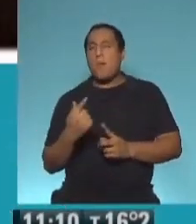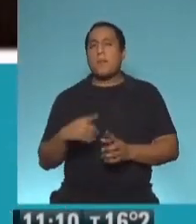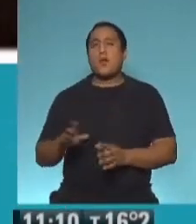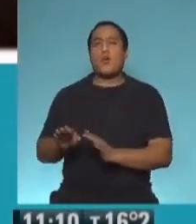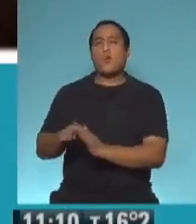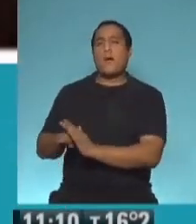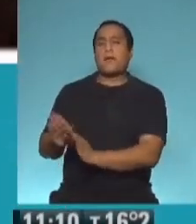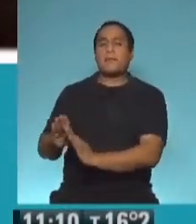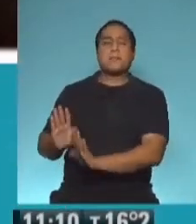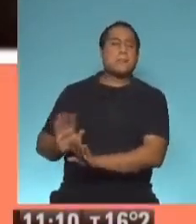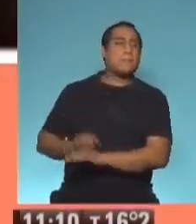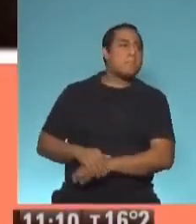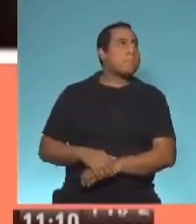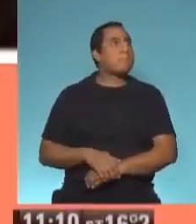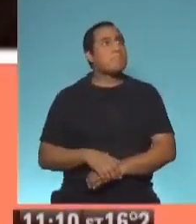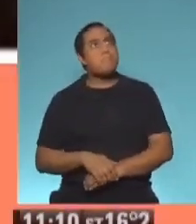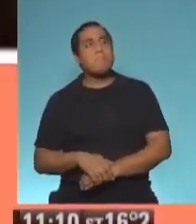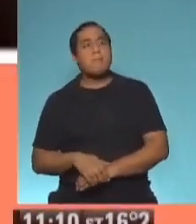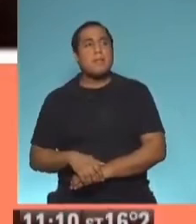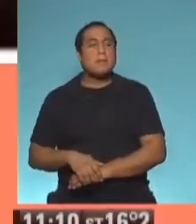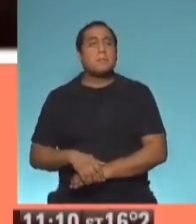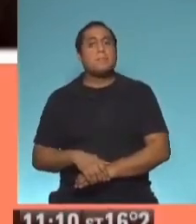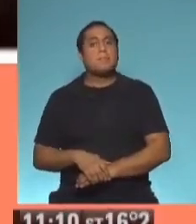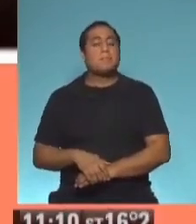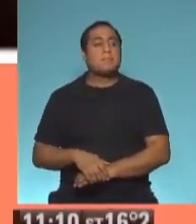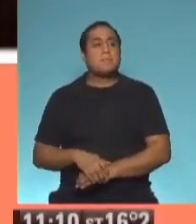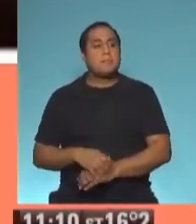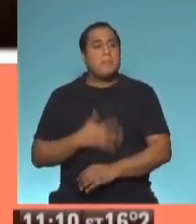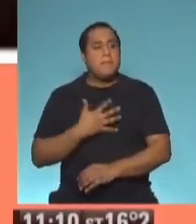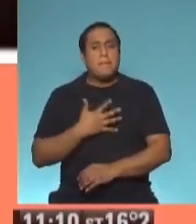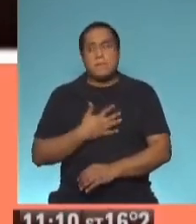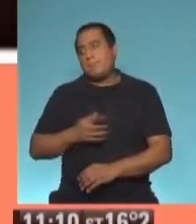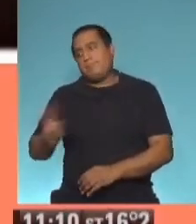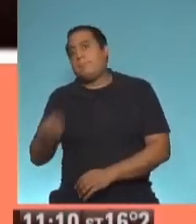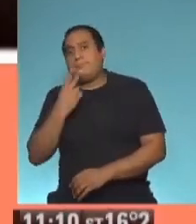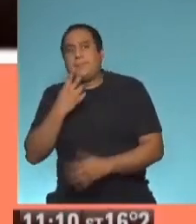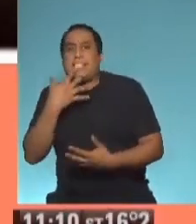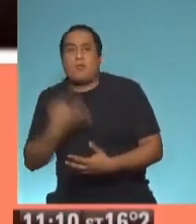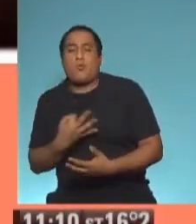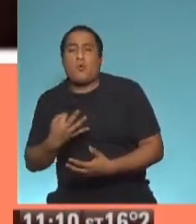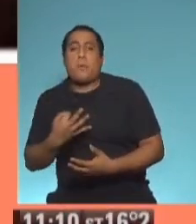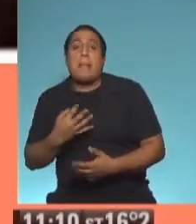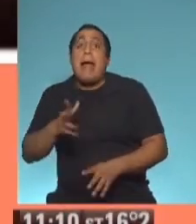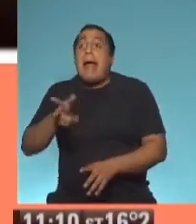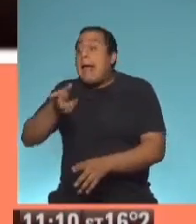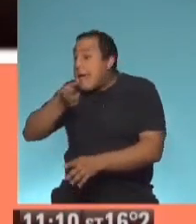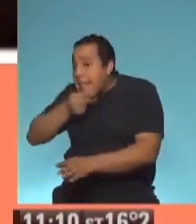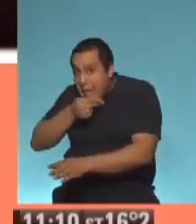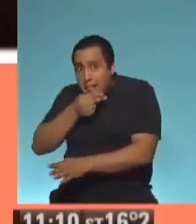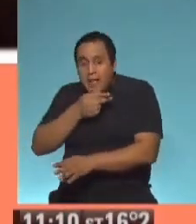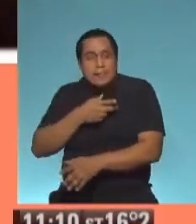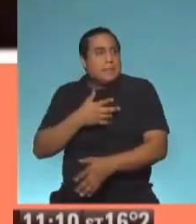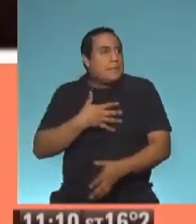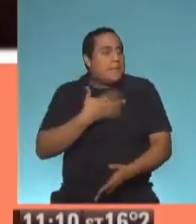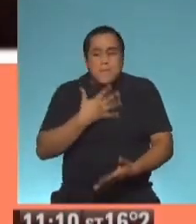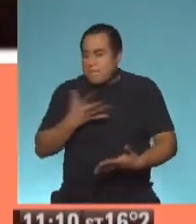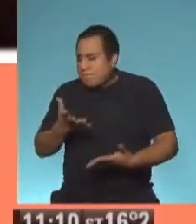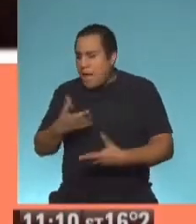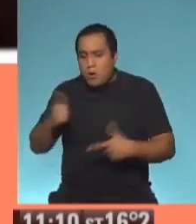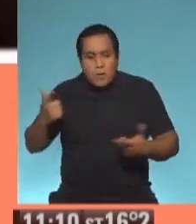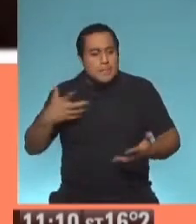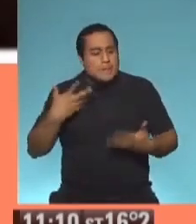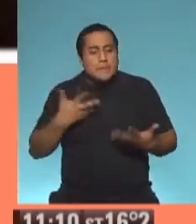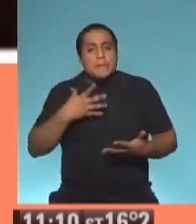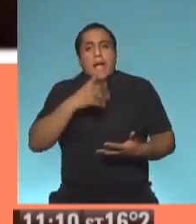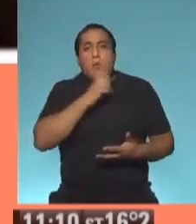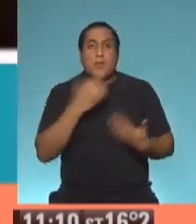puede reflexionar y esperar. En cambio, si los tiene, es mucho más difícil. Entonces, María, para hacer un balance, decisión es lo primero que tenemos